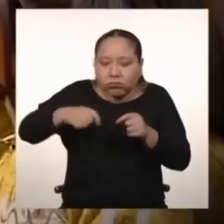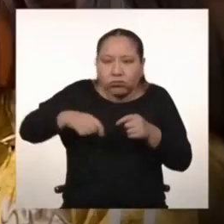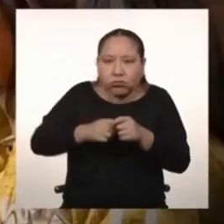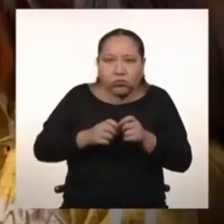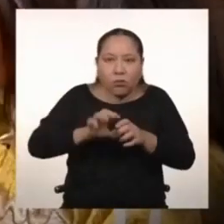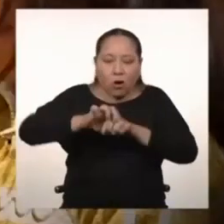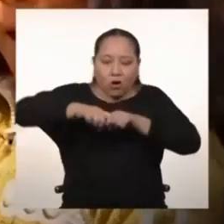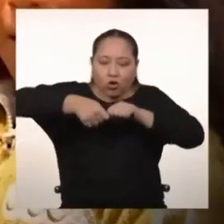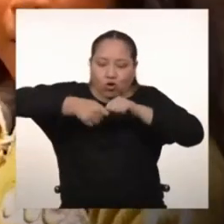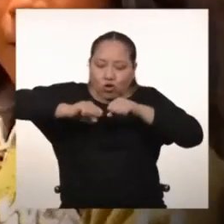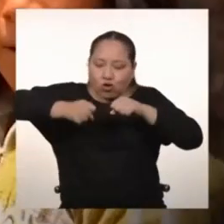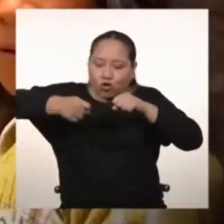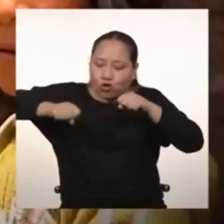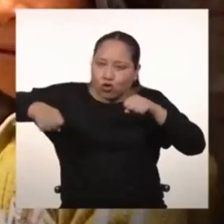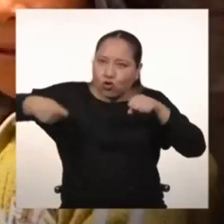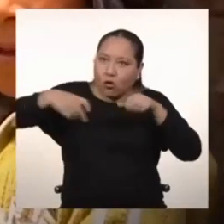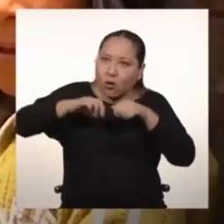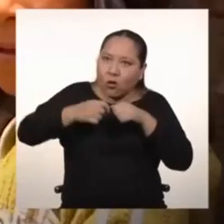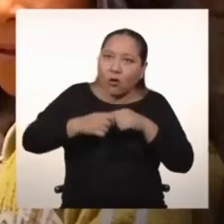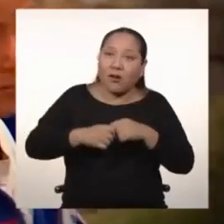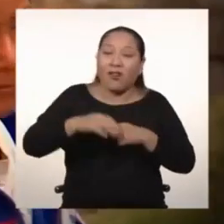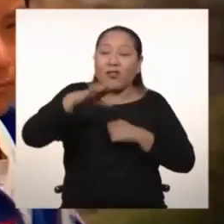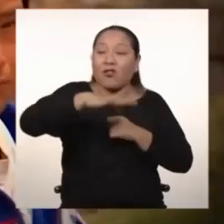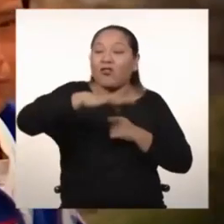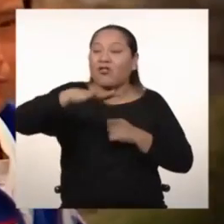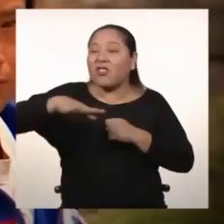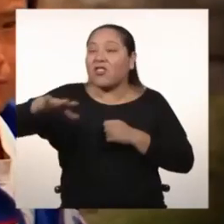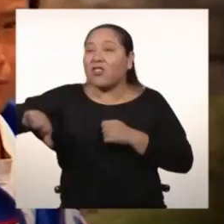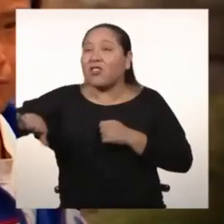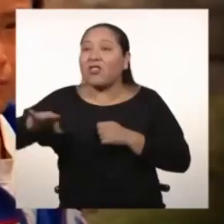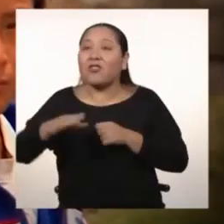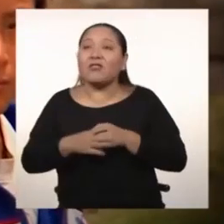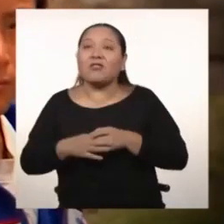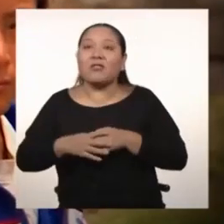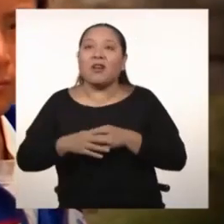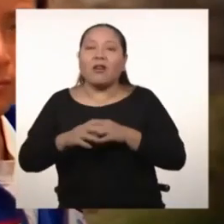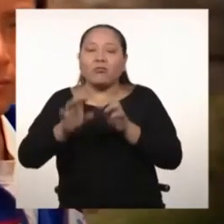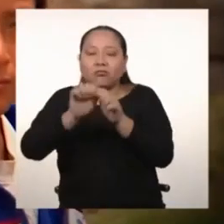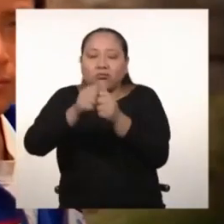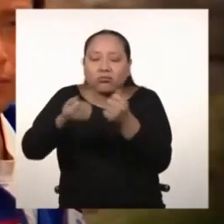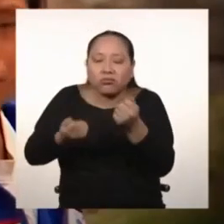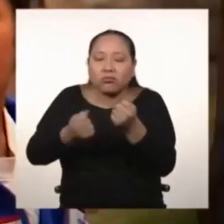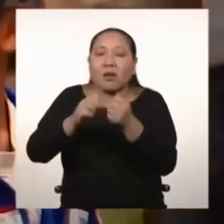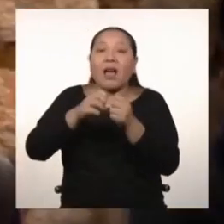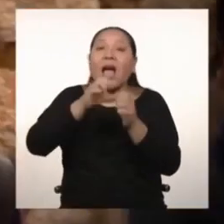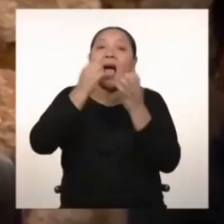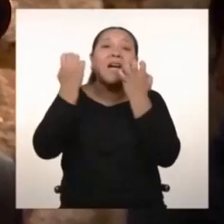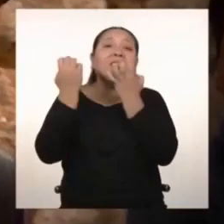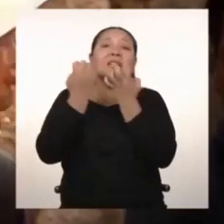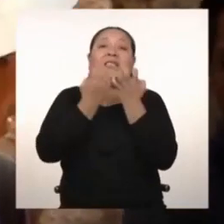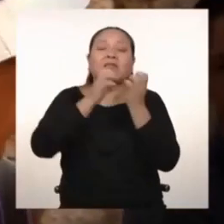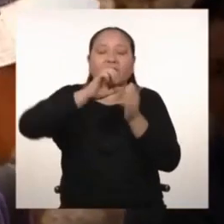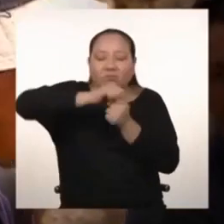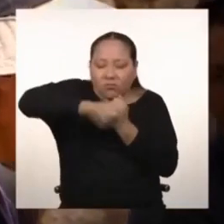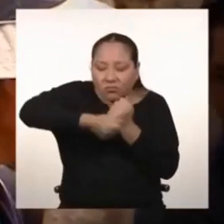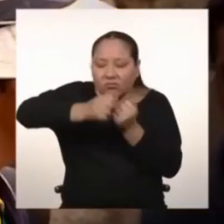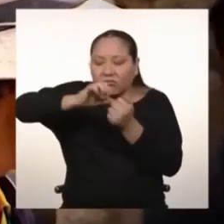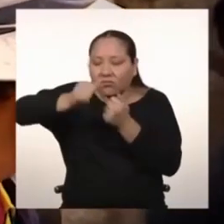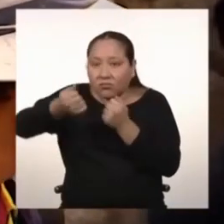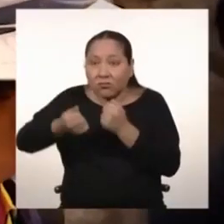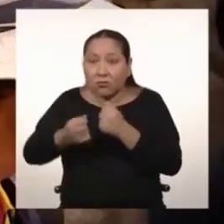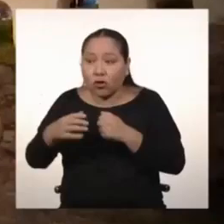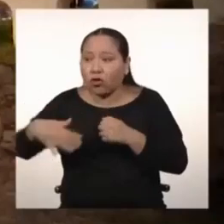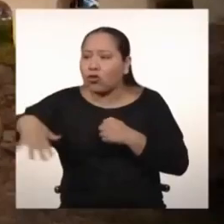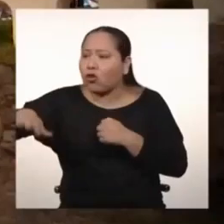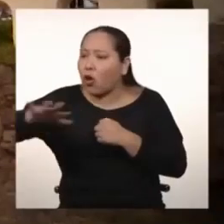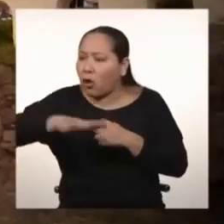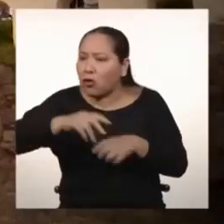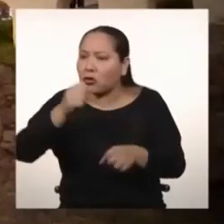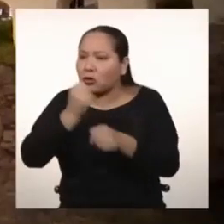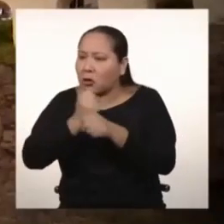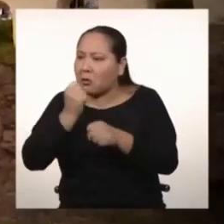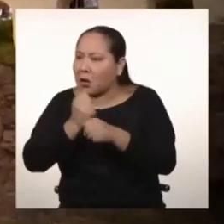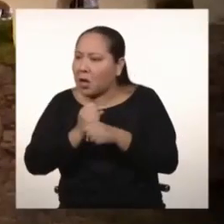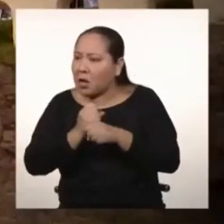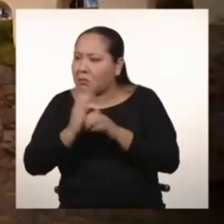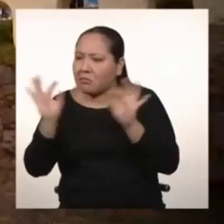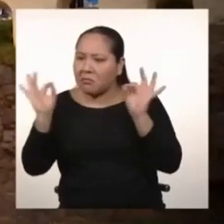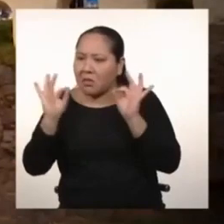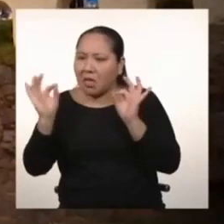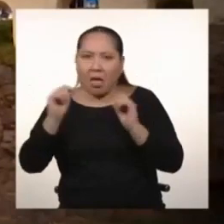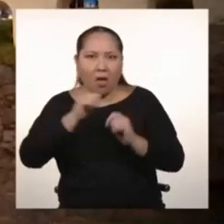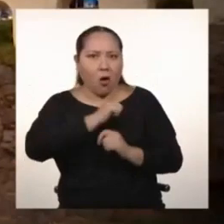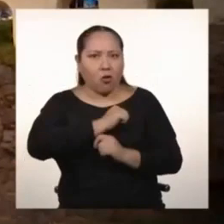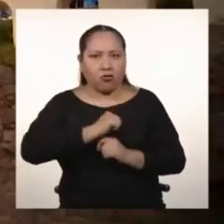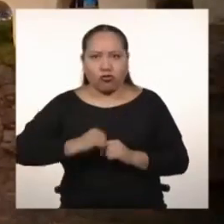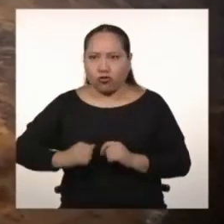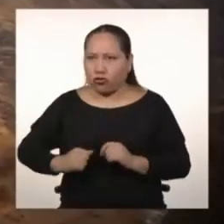sogas, mientras los niños, grupo aparte, se ocupaban de desgranar mazorcas de maíz. Todos hacían algo. No había gente